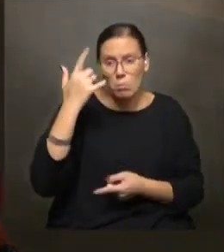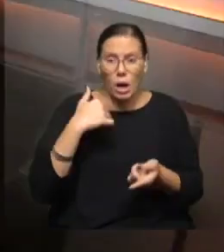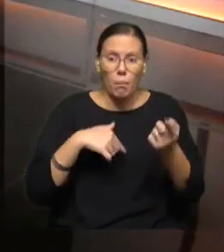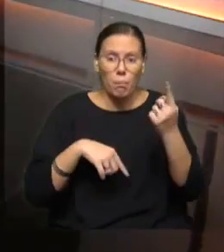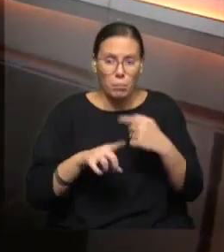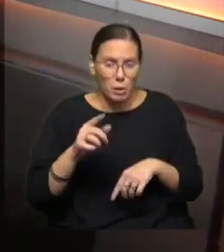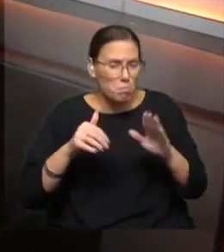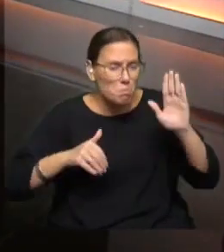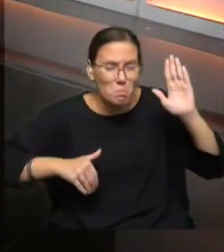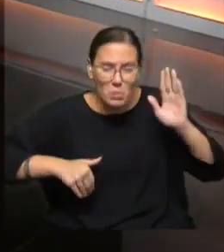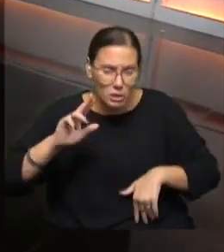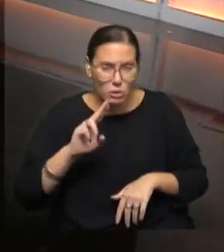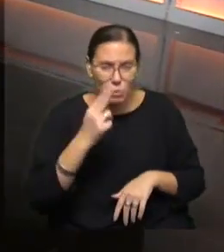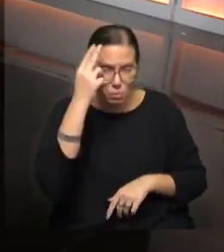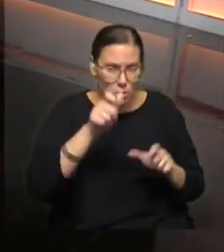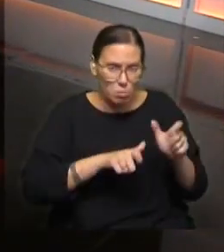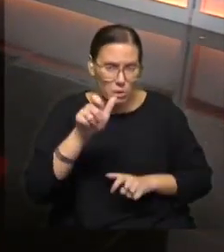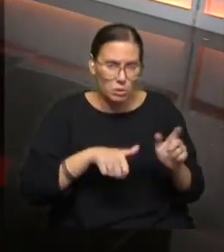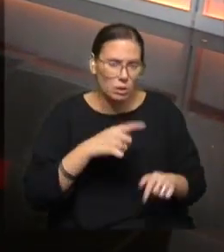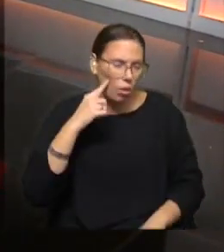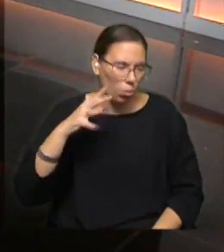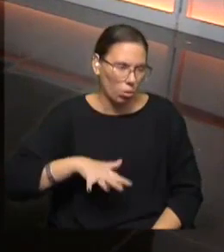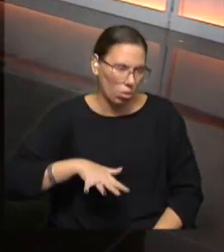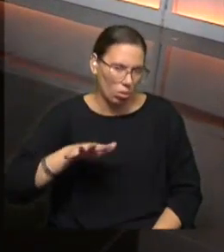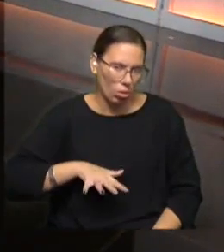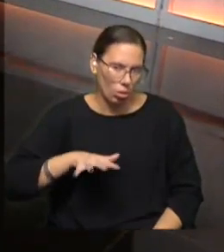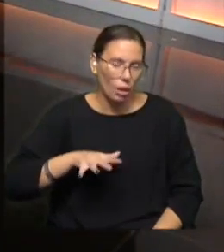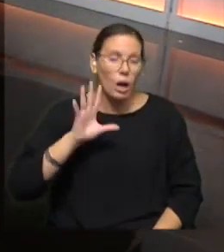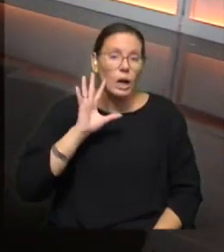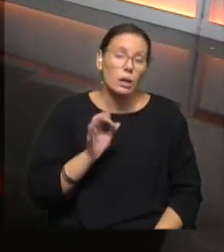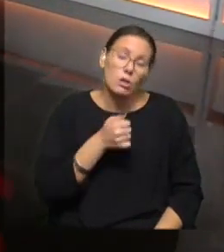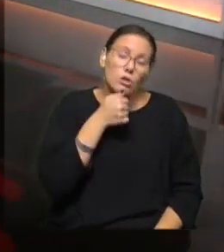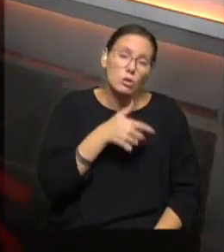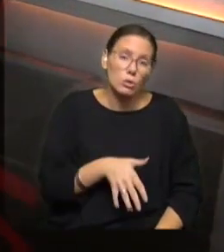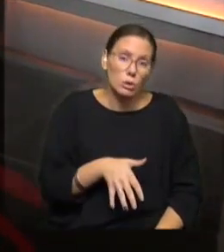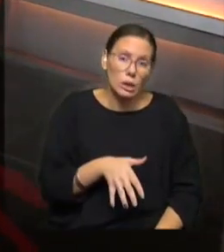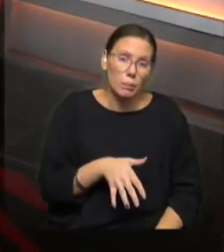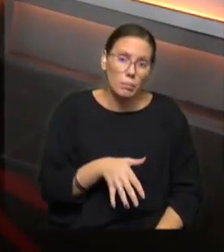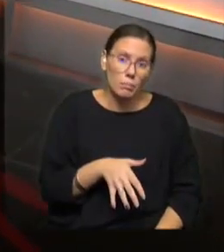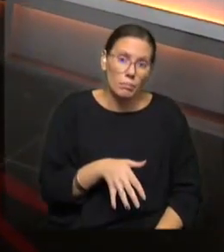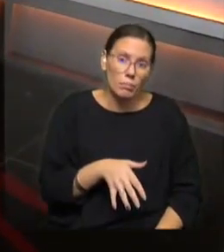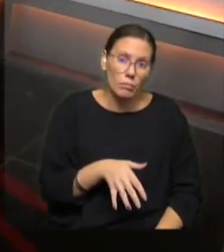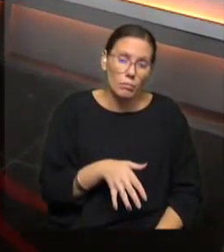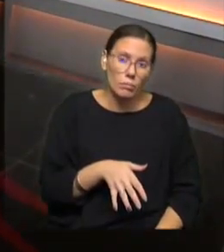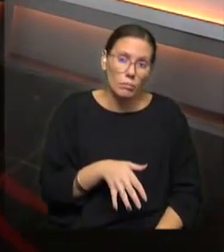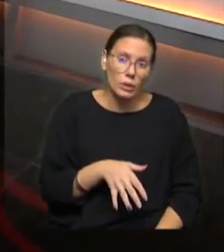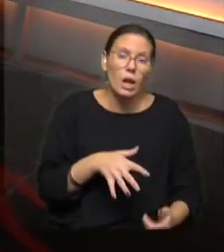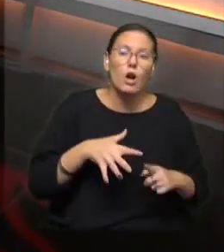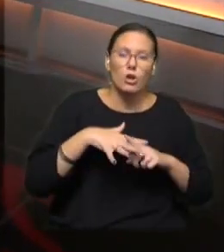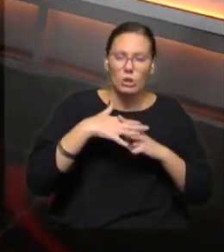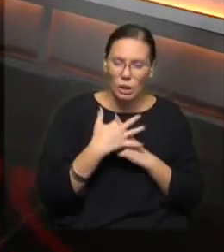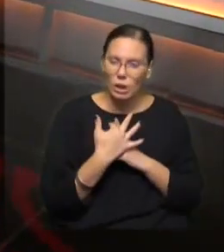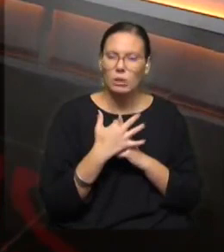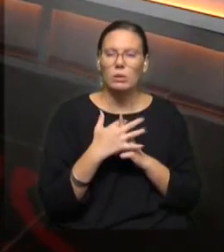la gran mayoría de los uruguayos Me parece que no la conocen y creo que es una historia sobre todo si uno la pone en el contexto en que se